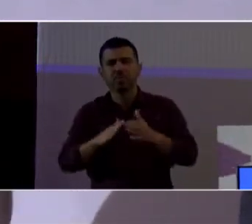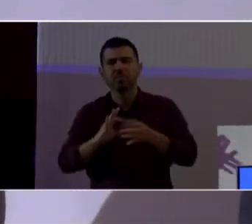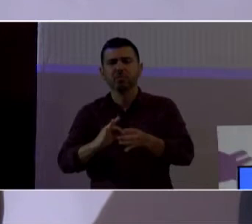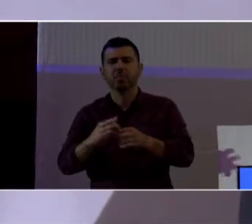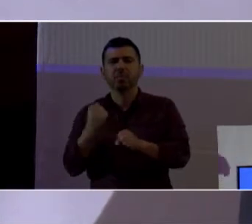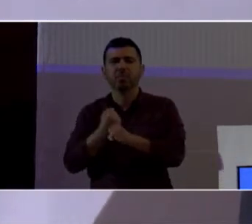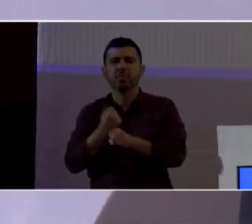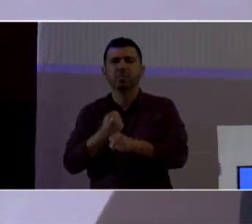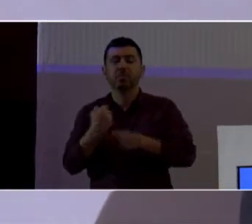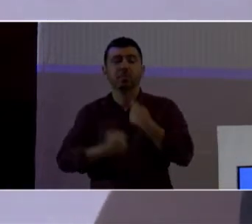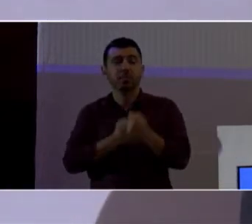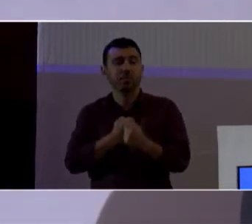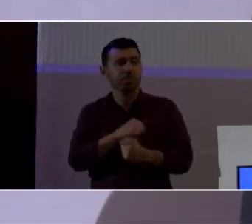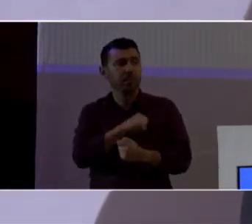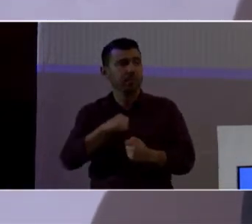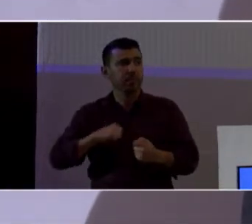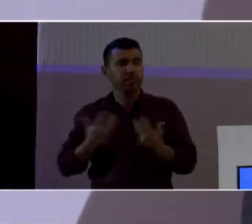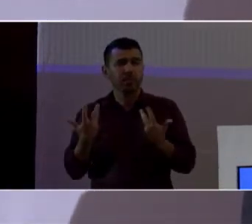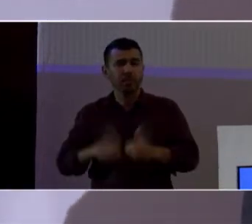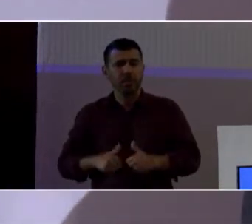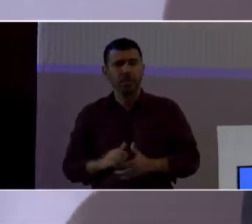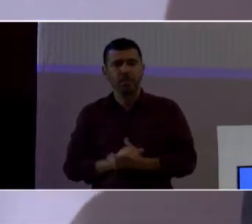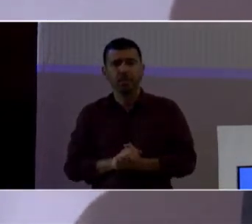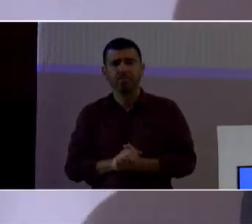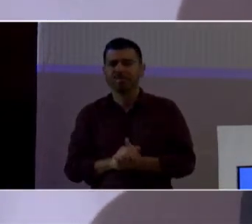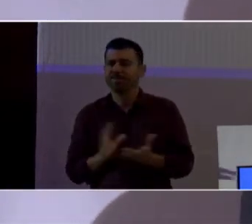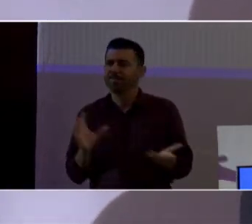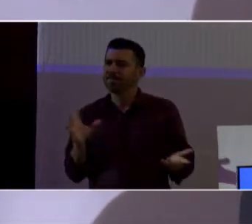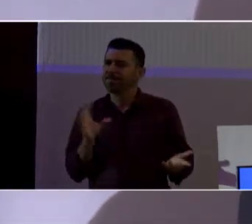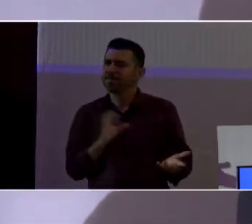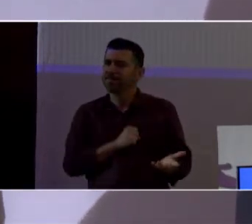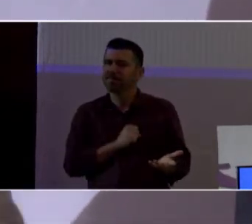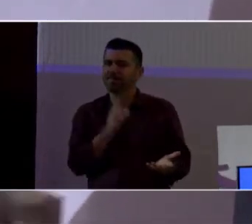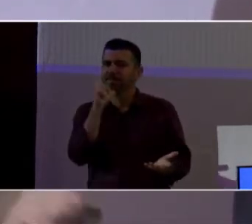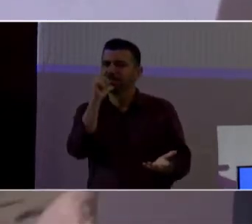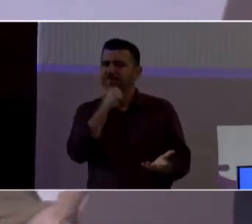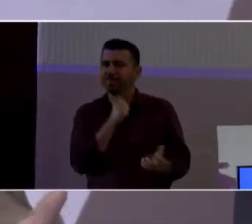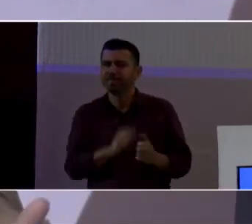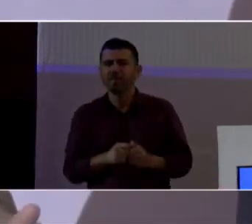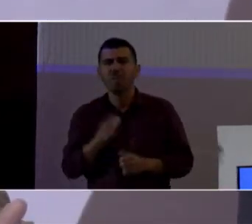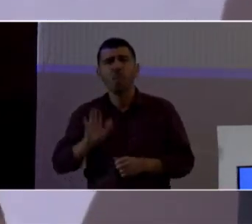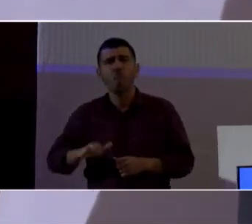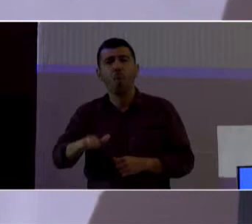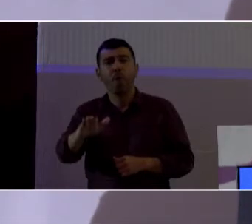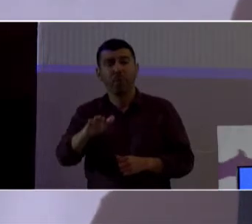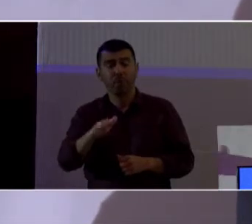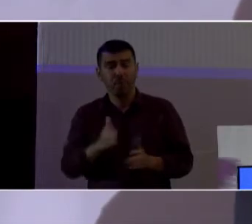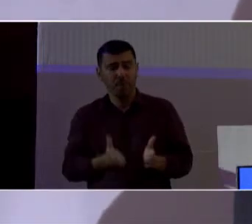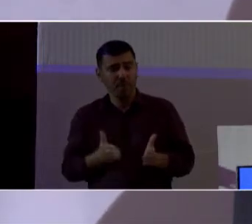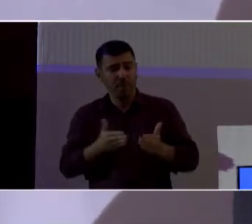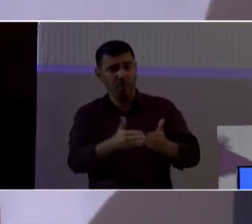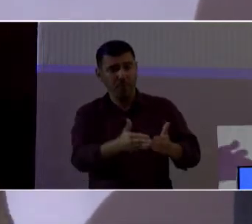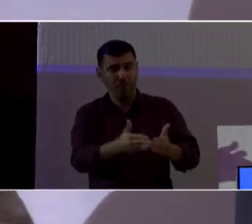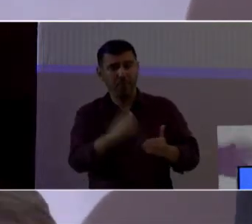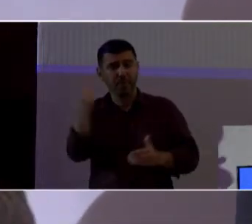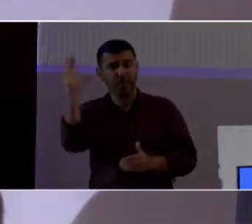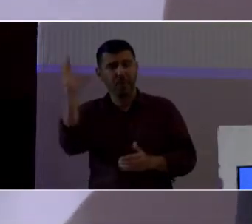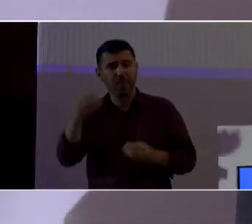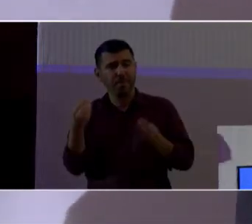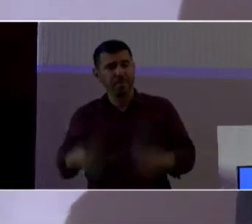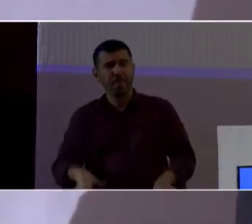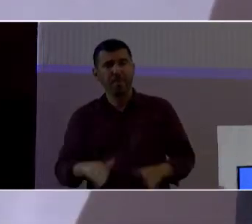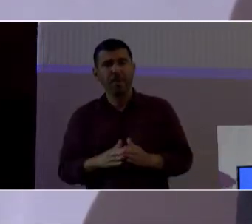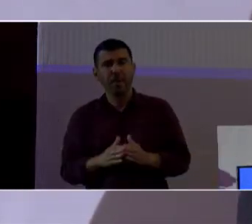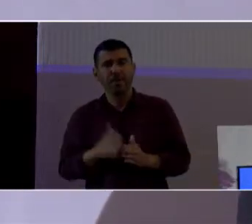productivo. Es triste que Colombia haya perdido una posibilidad con el puerto de Buenaventura porque Ecuador nos está quitando el mercado. Entonces